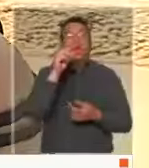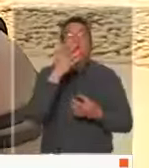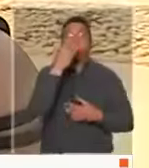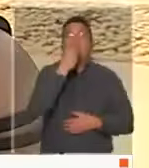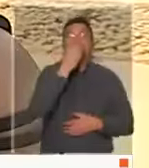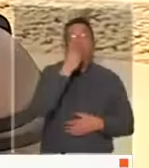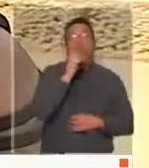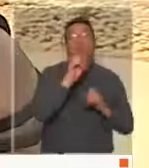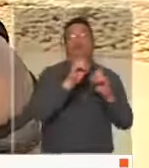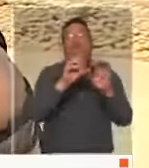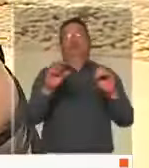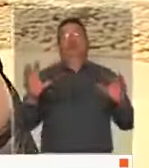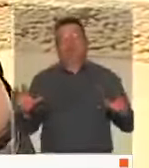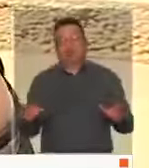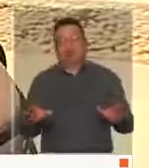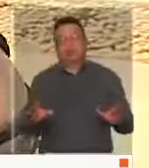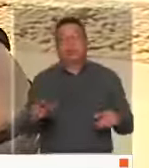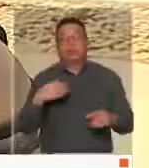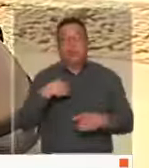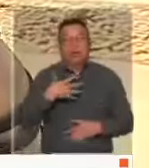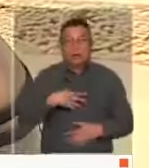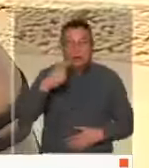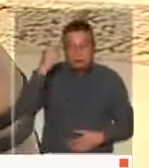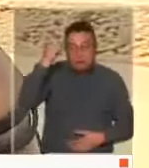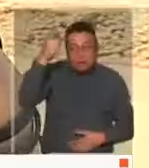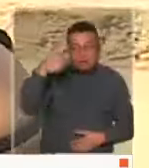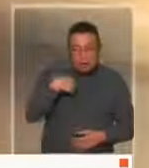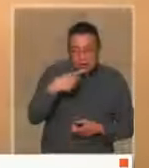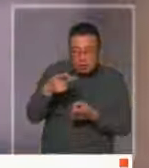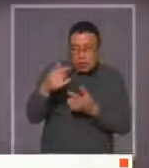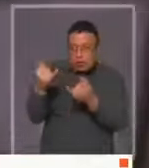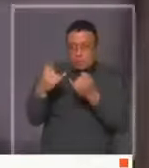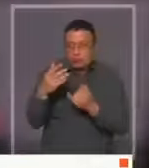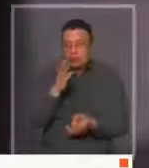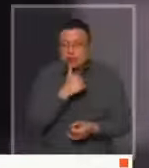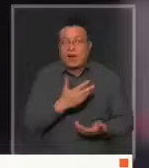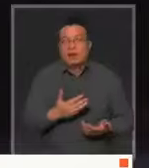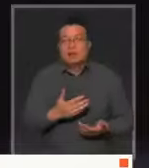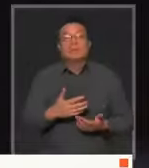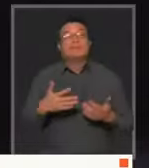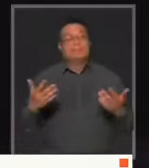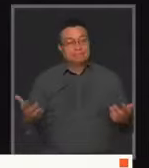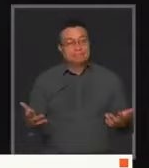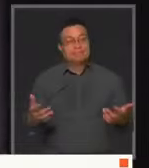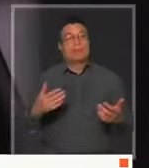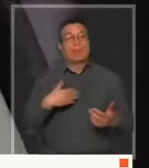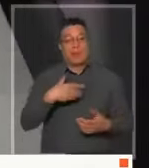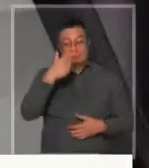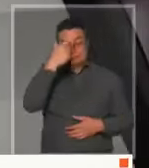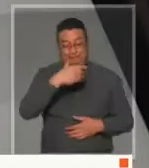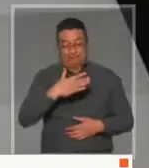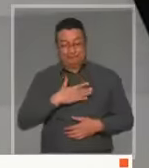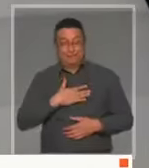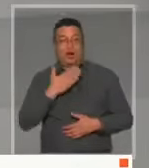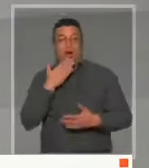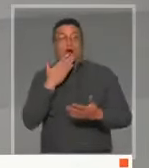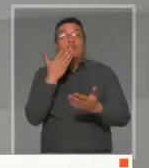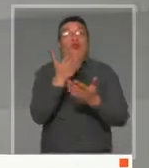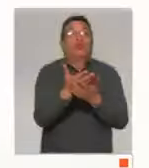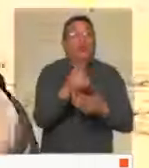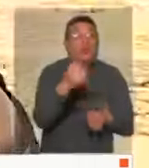o, pero uno quiere saber y no hay información. Claro, para uno como postulante no es nada